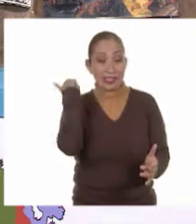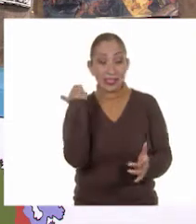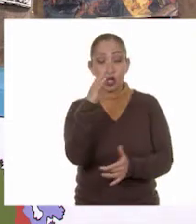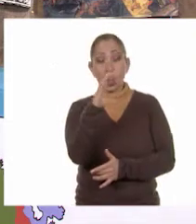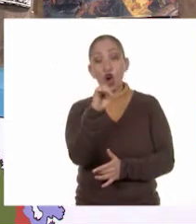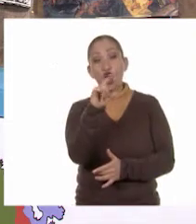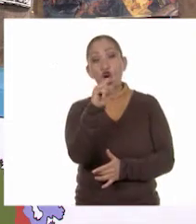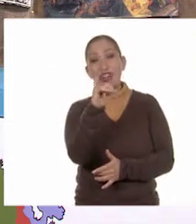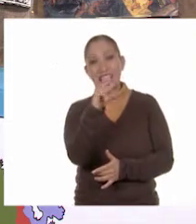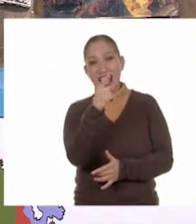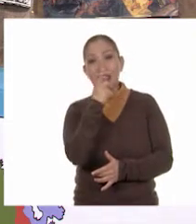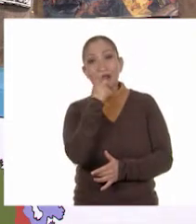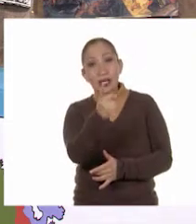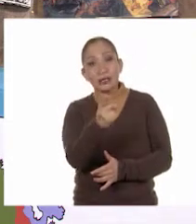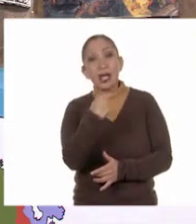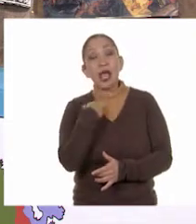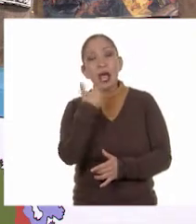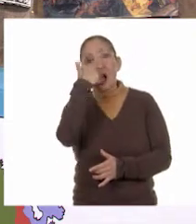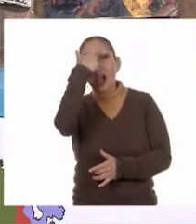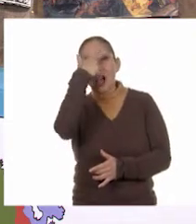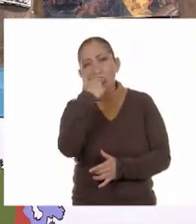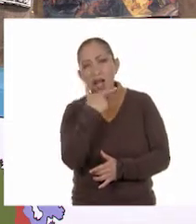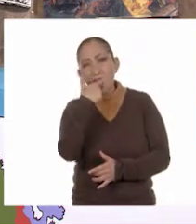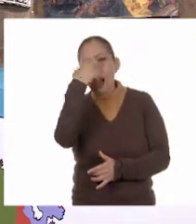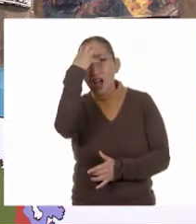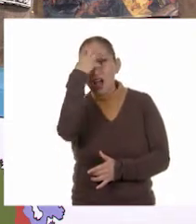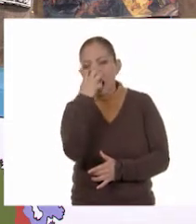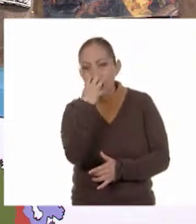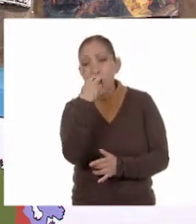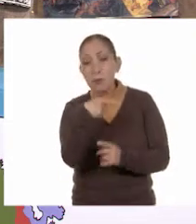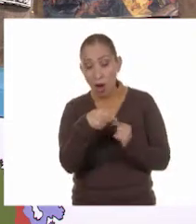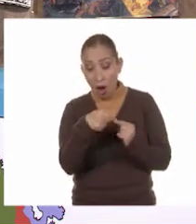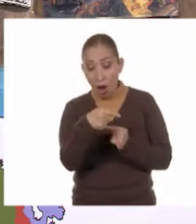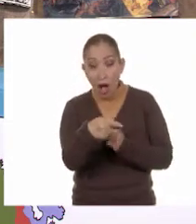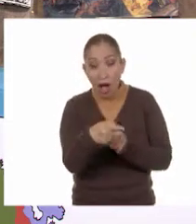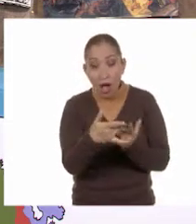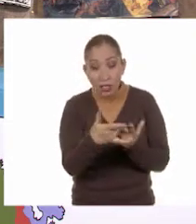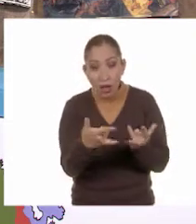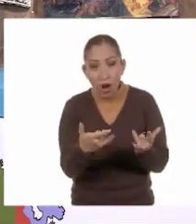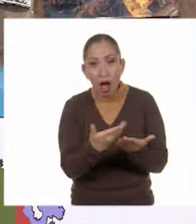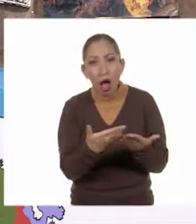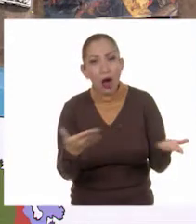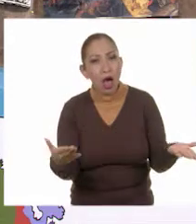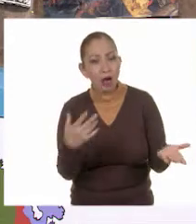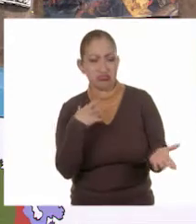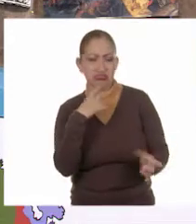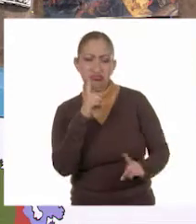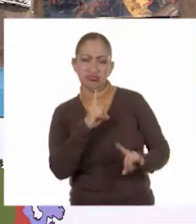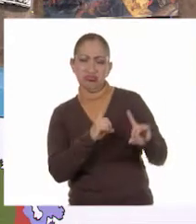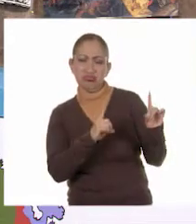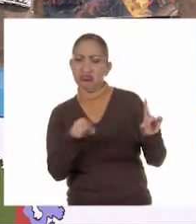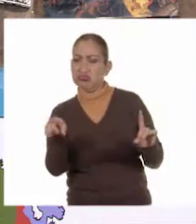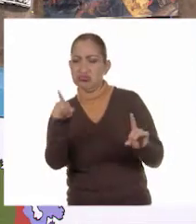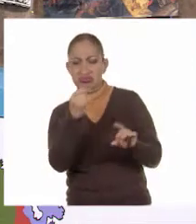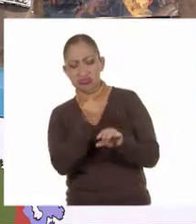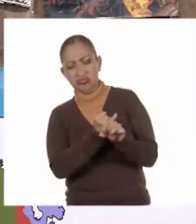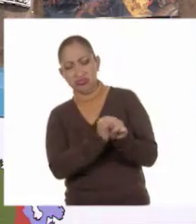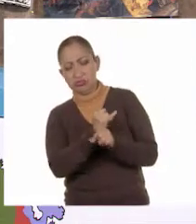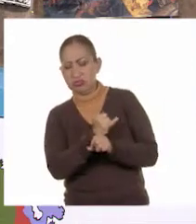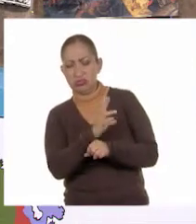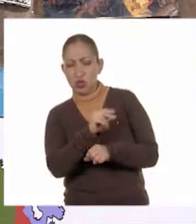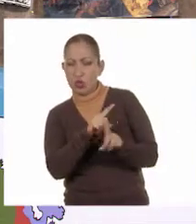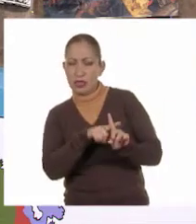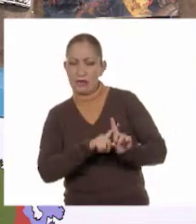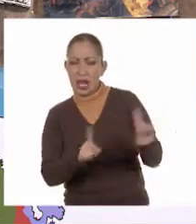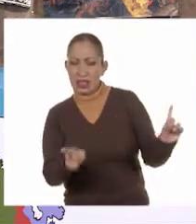se ha hablado de la triste noche. Sin embargo, en los últimos años esta narrativa ha sido puesta en duda por los numerosos estudios que